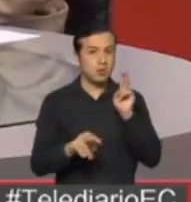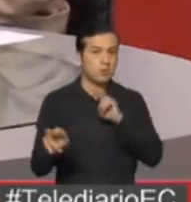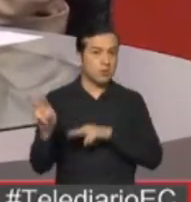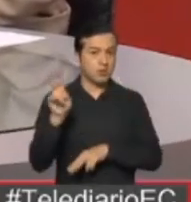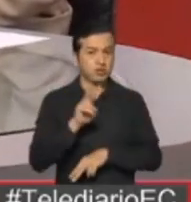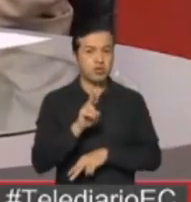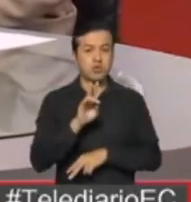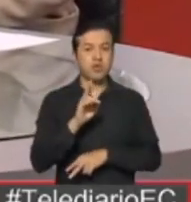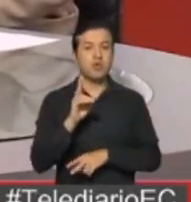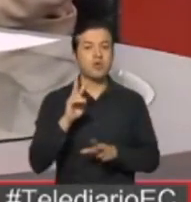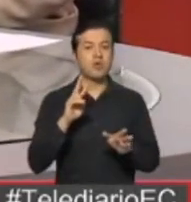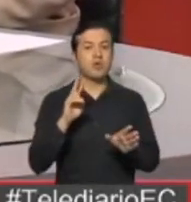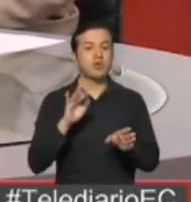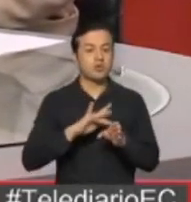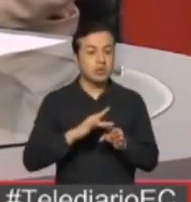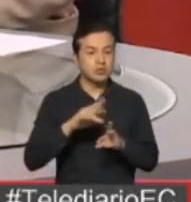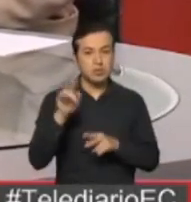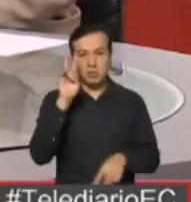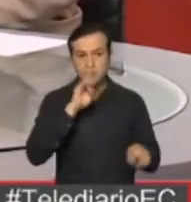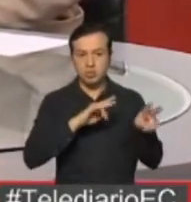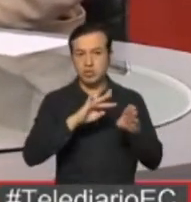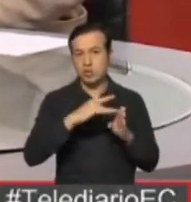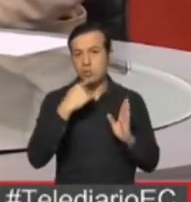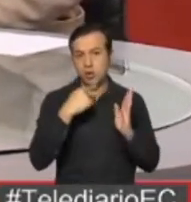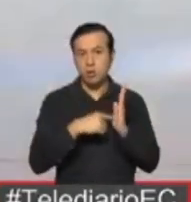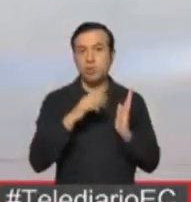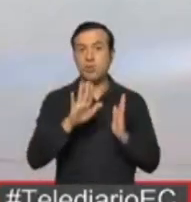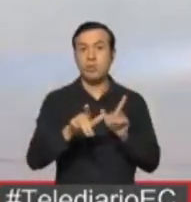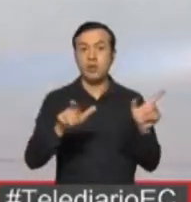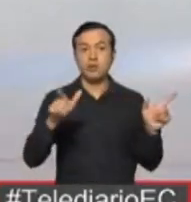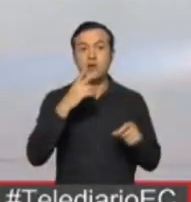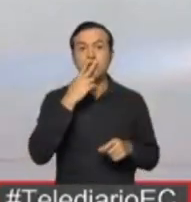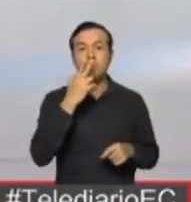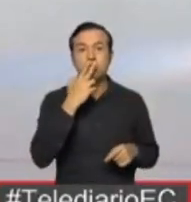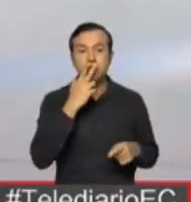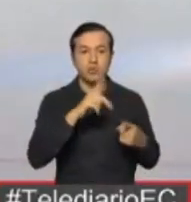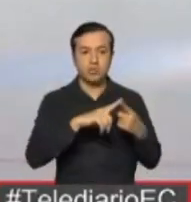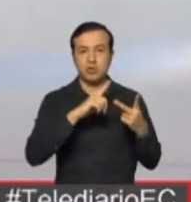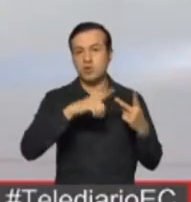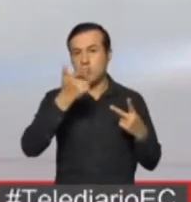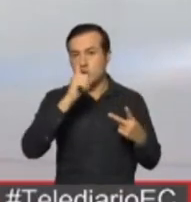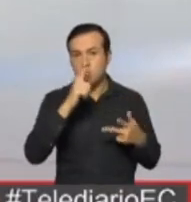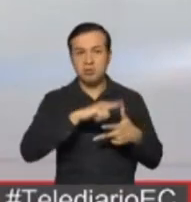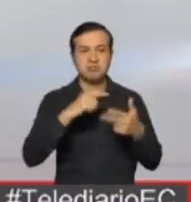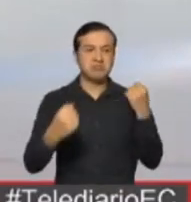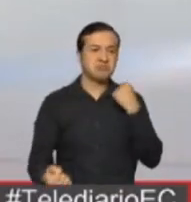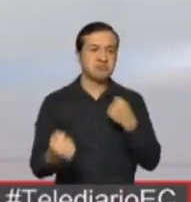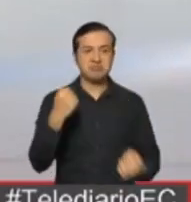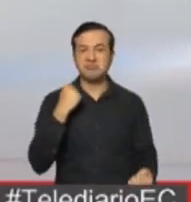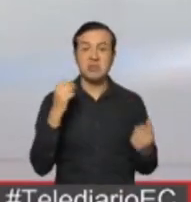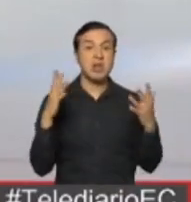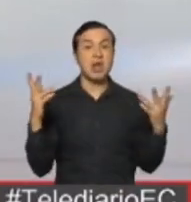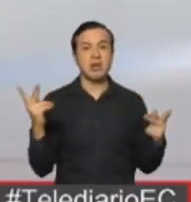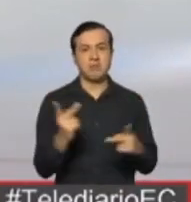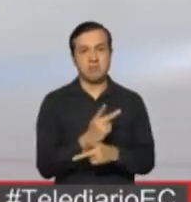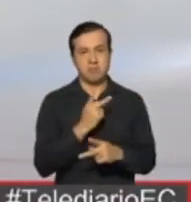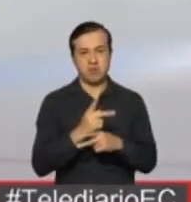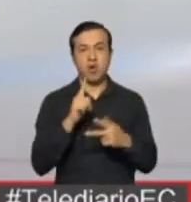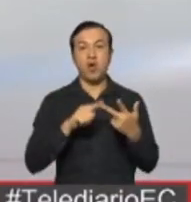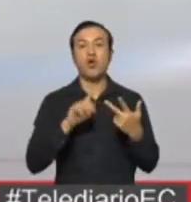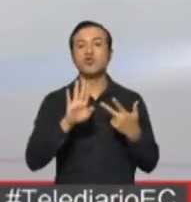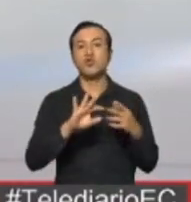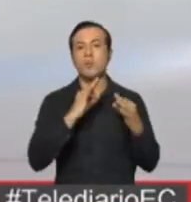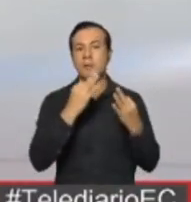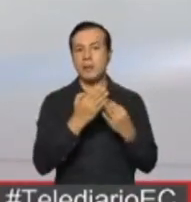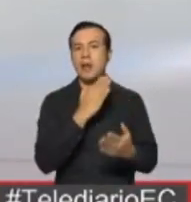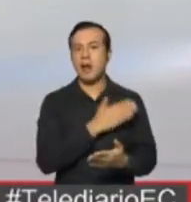riesgo que es muy importante no factores de riesgo como pacientes que fuman e ingieren alcohol que no hacen actividad física que tienen antecedentes familiares